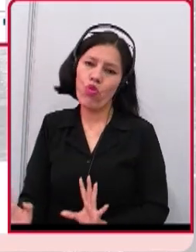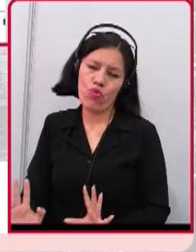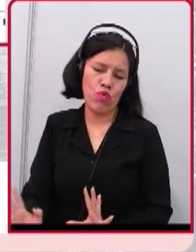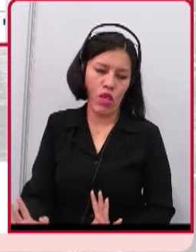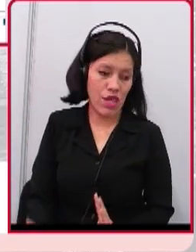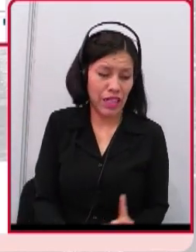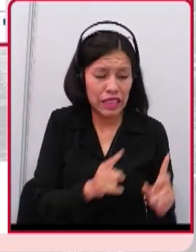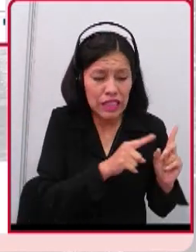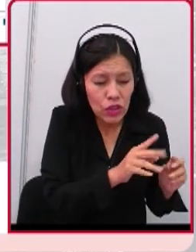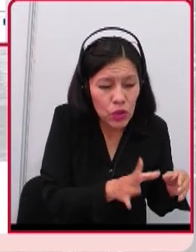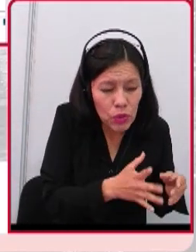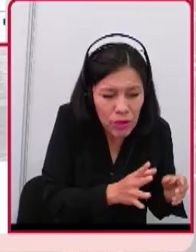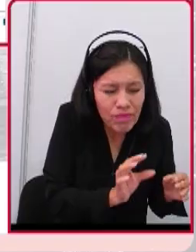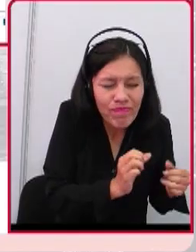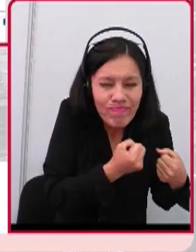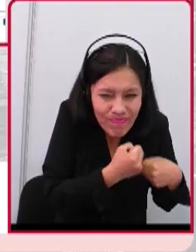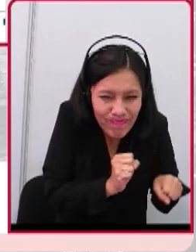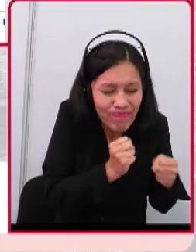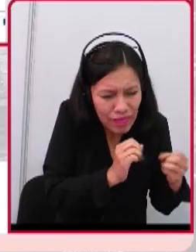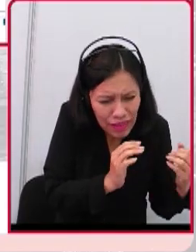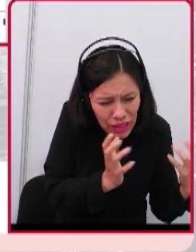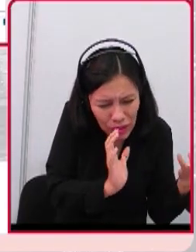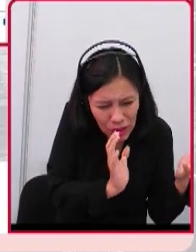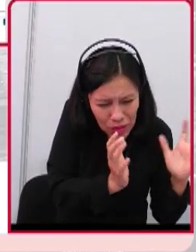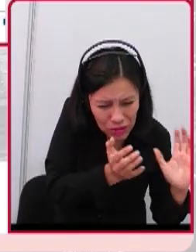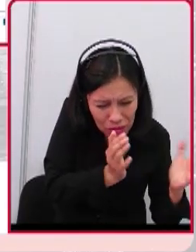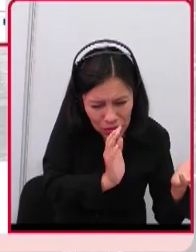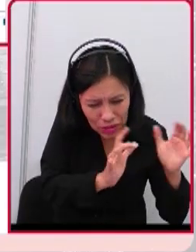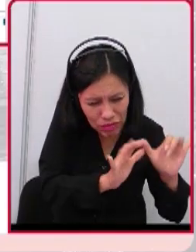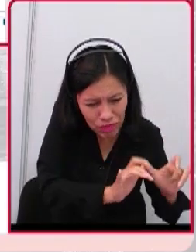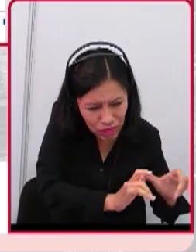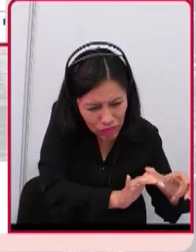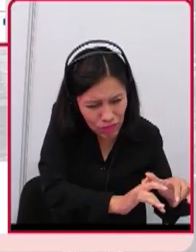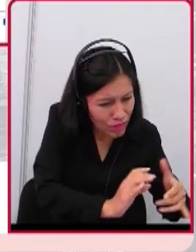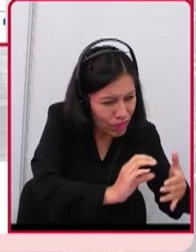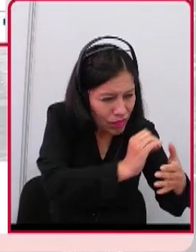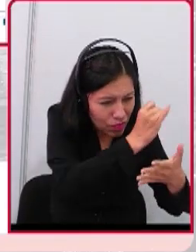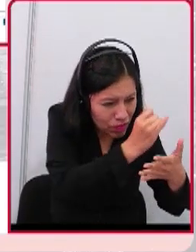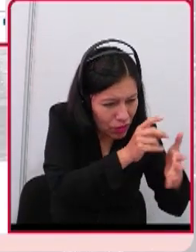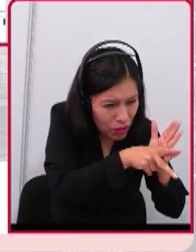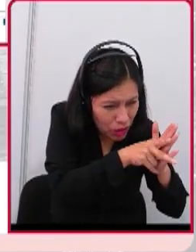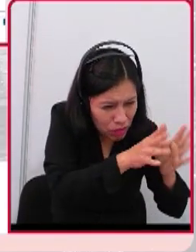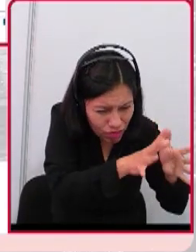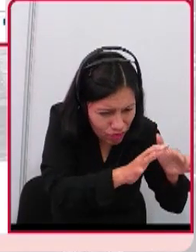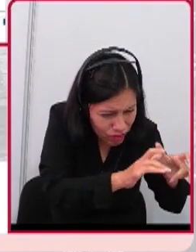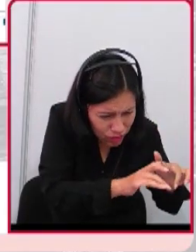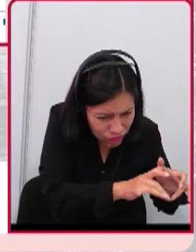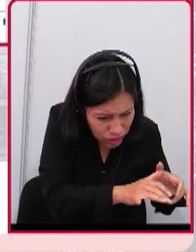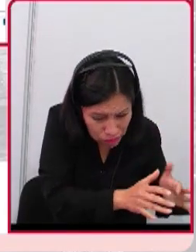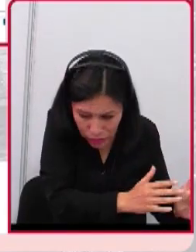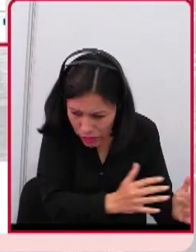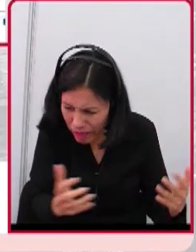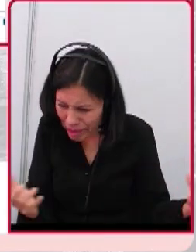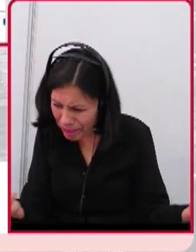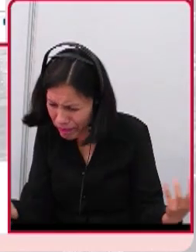el modelo, pero llega a replicarlo realmente con muy buena calidad.